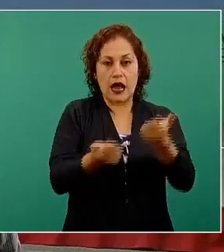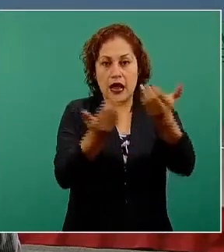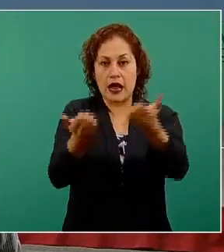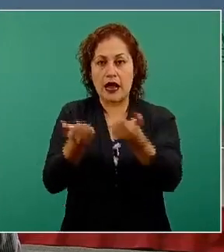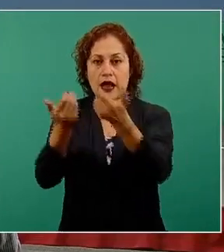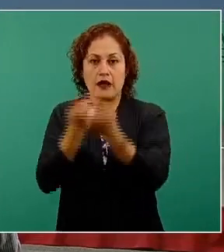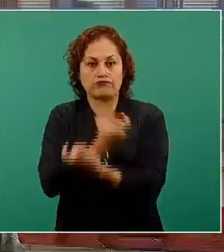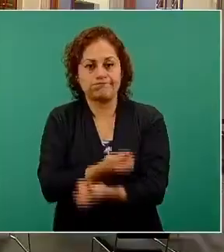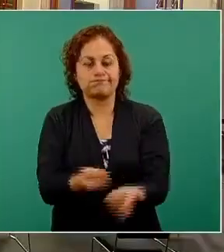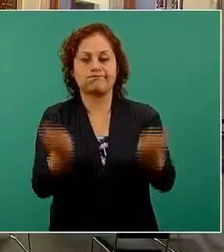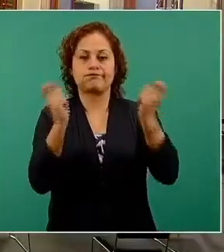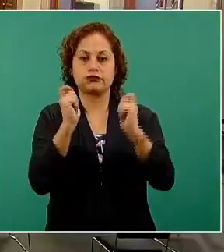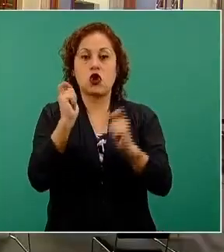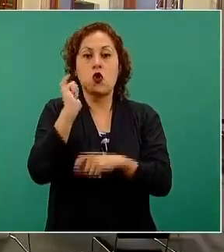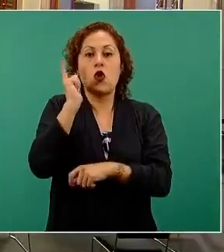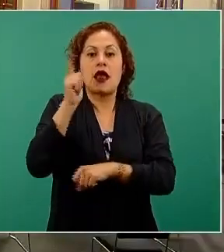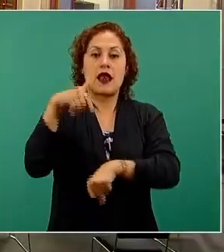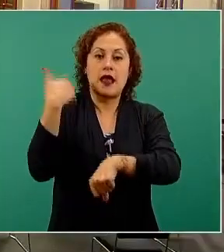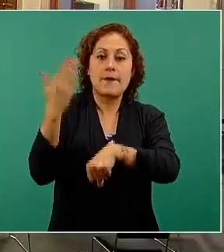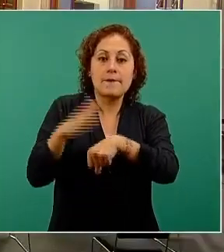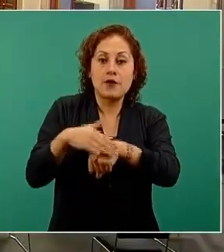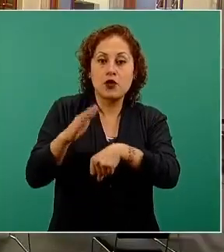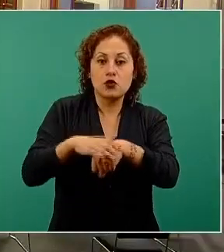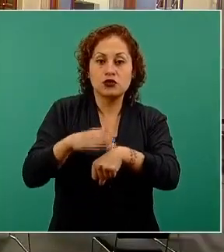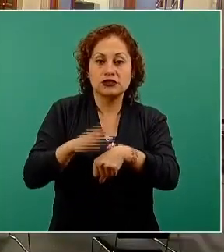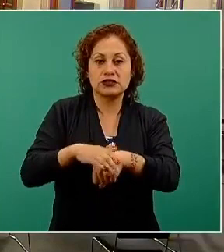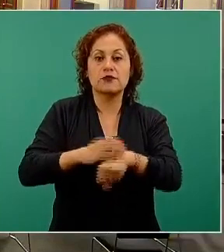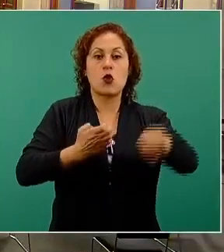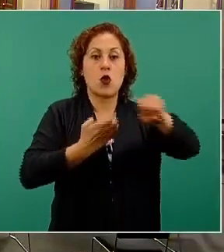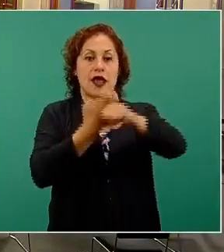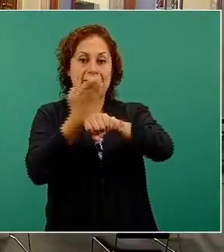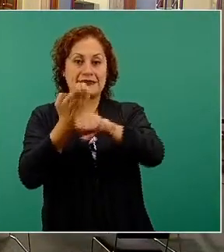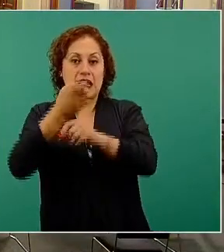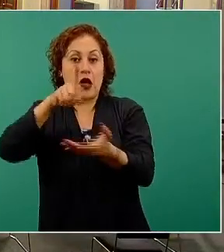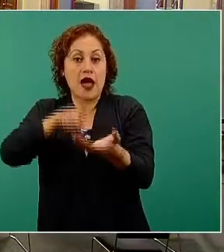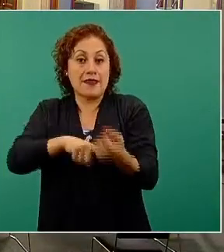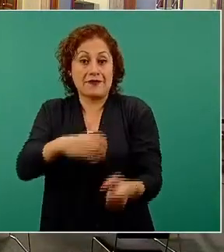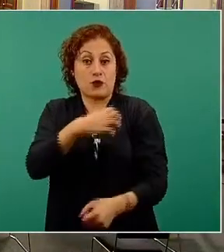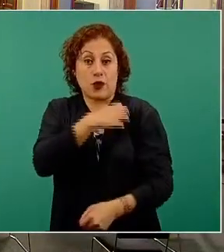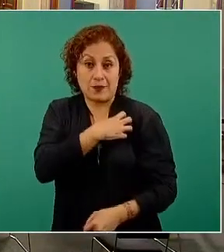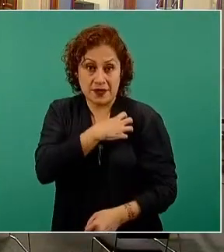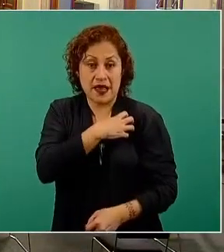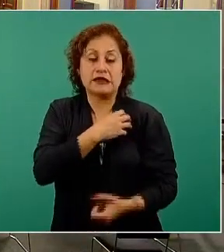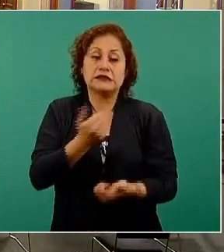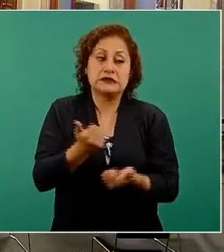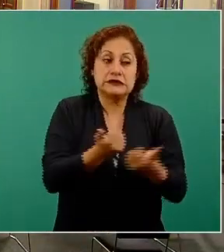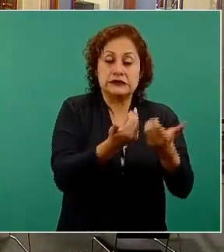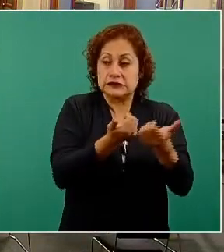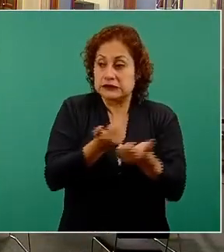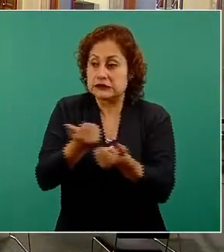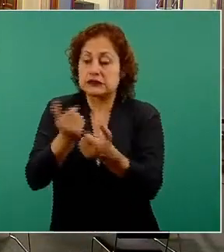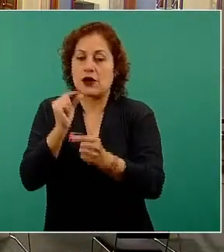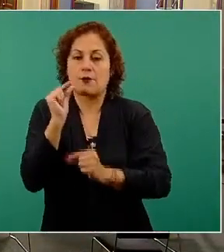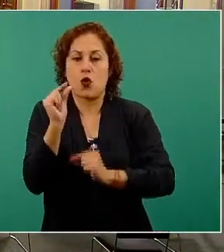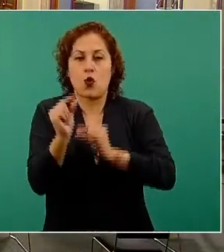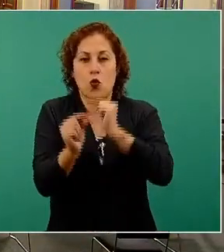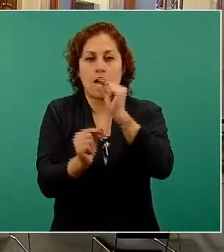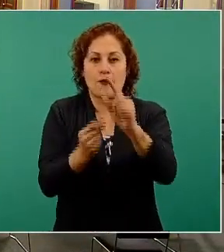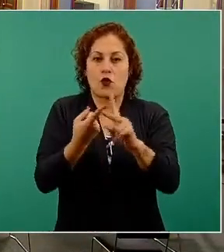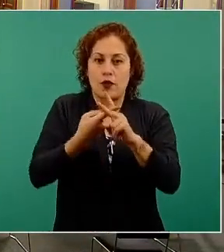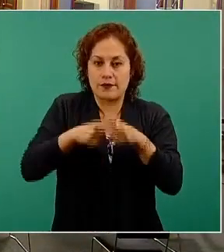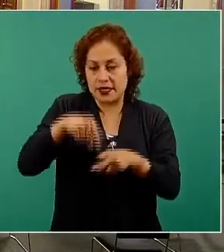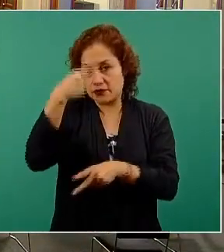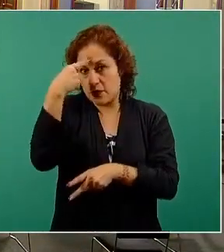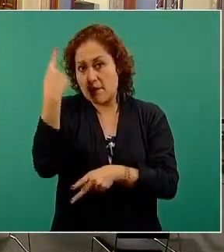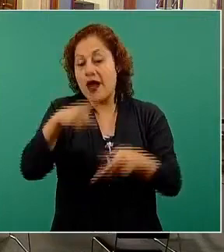a más capitales, pero ya hay varias capitales de los estados que están empezando su vacunación en adultos